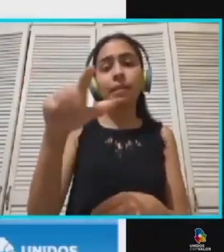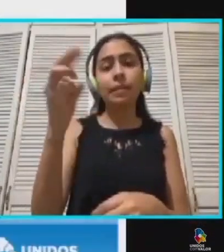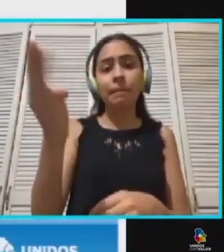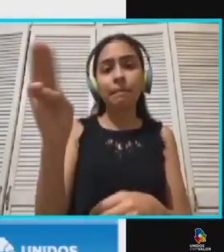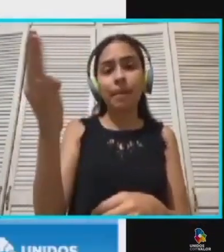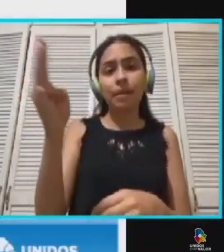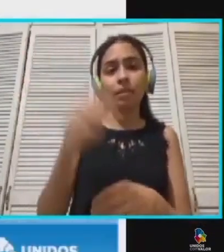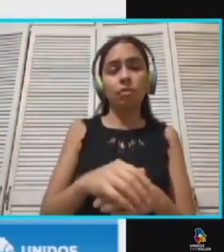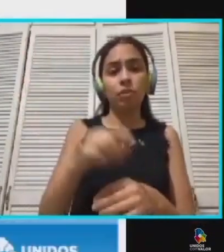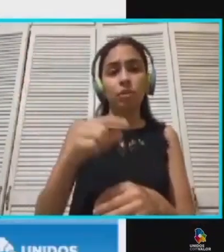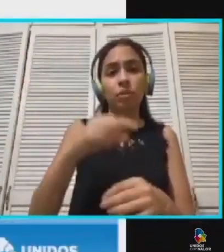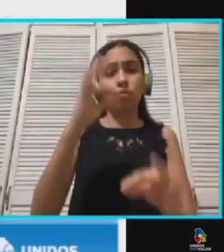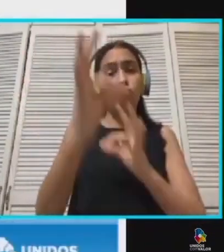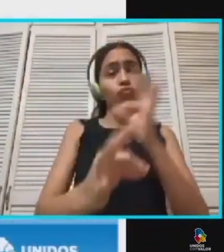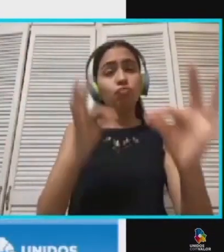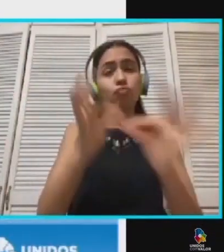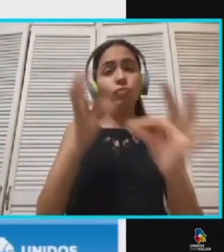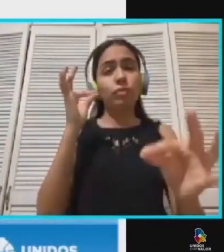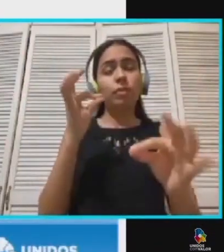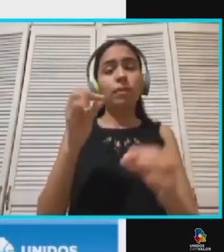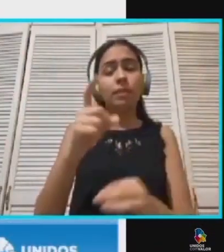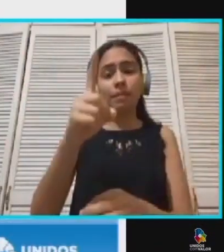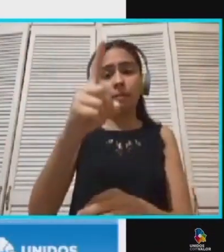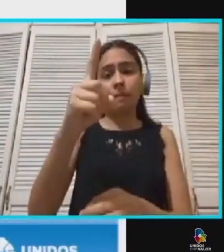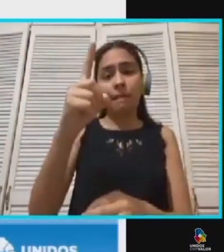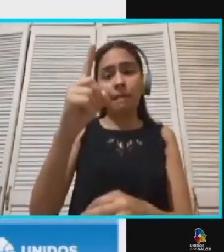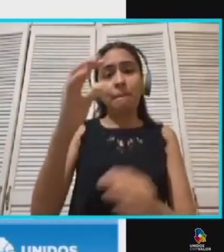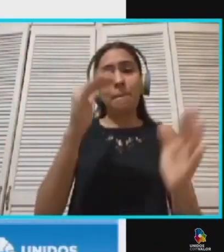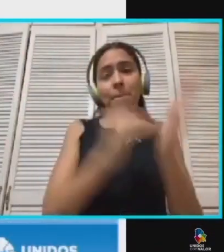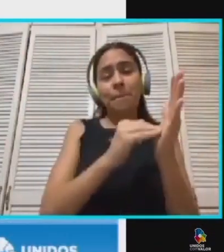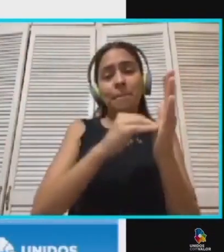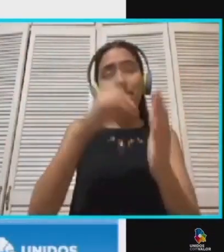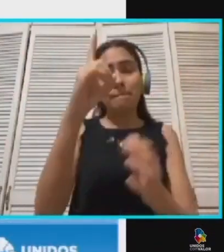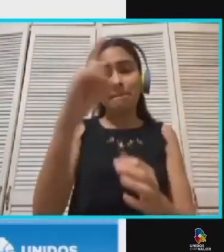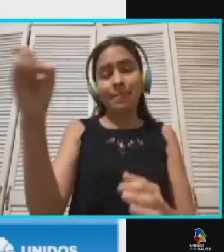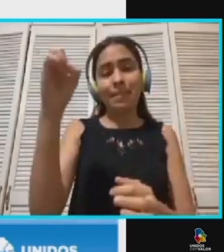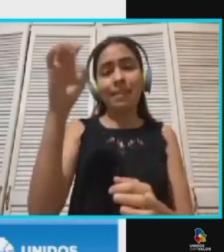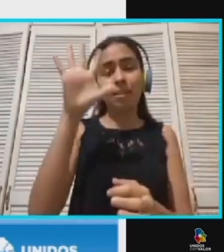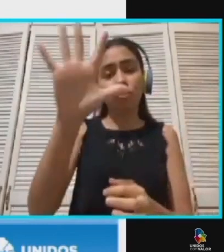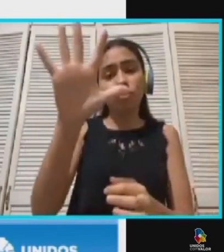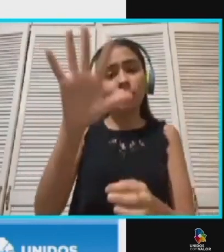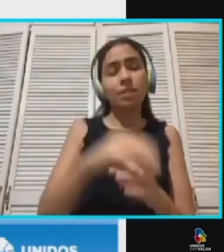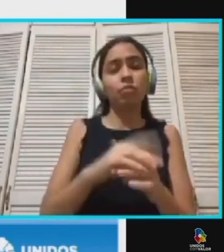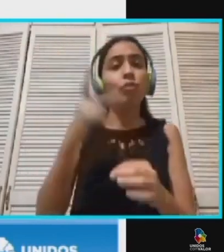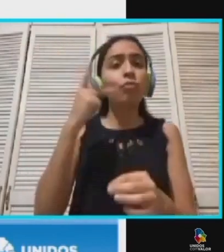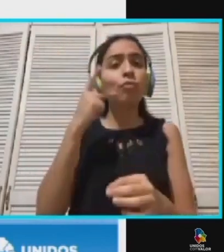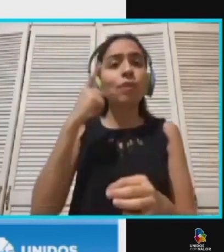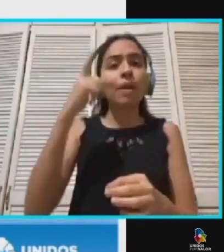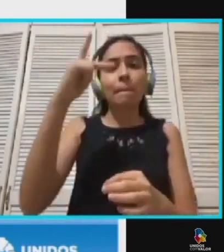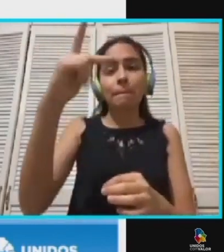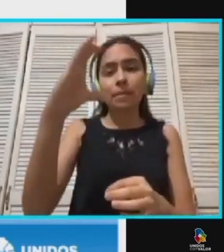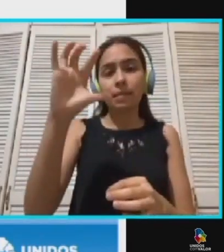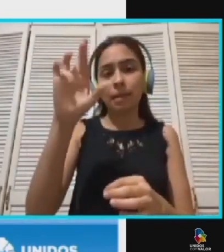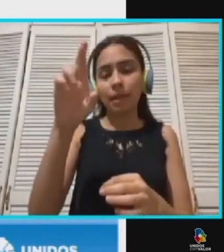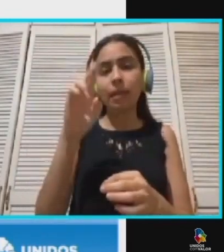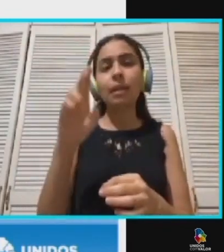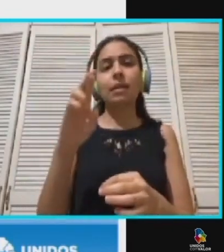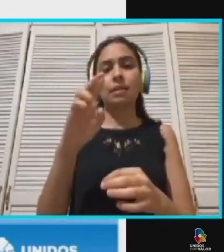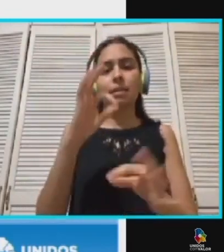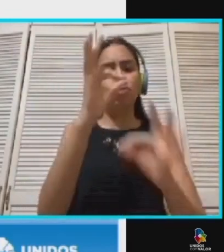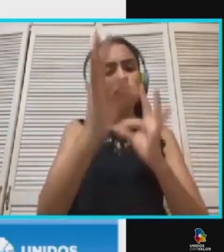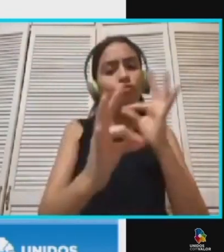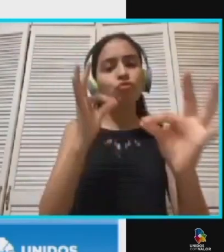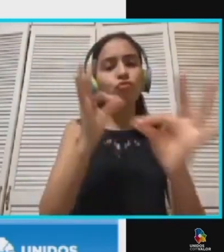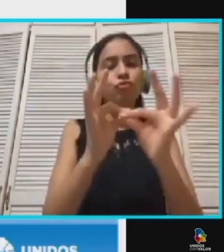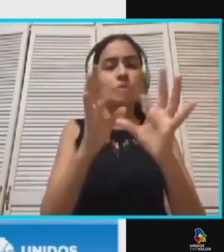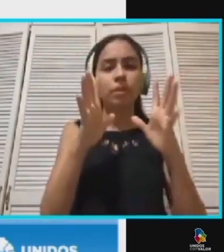Confirmados tenemos 1,105 casos por PCR. Recordemos que hay proyecciones que hablan de más de 7,000